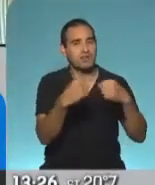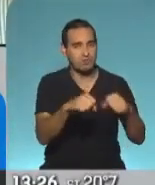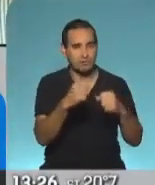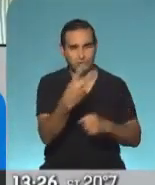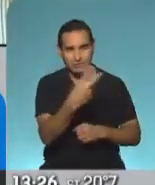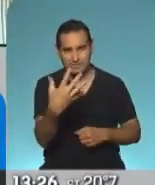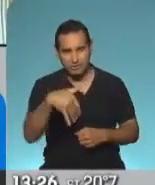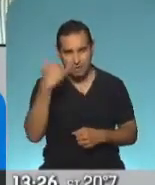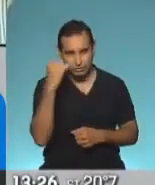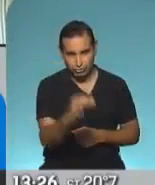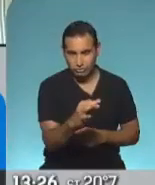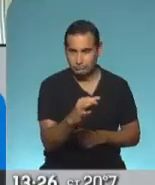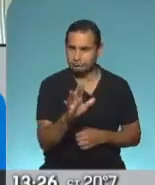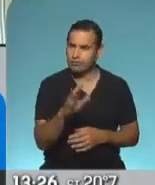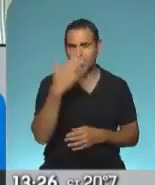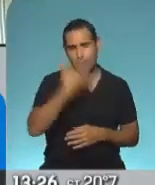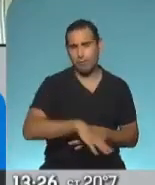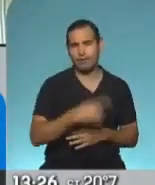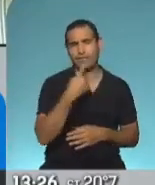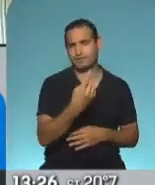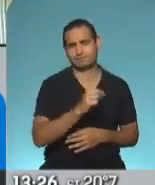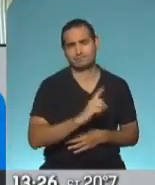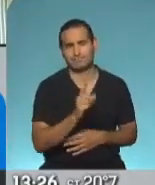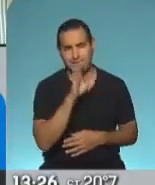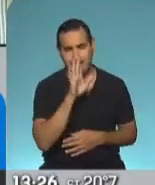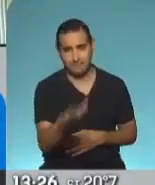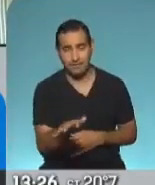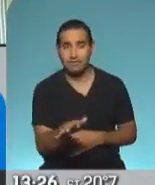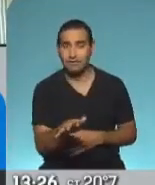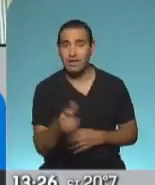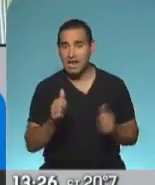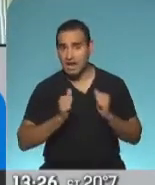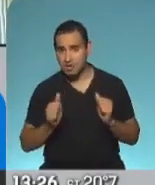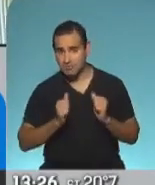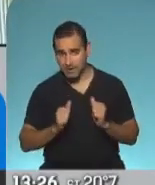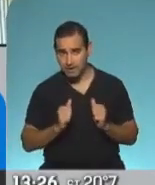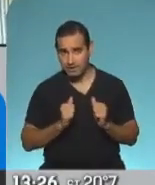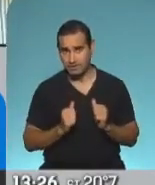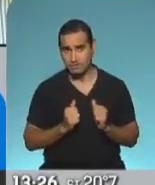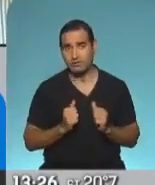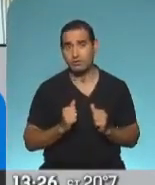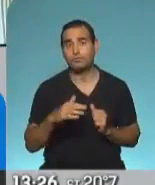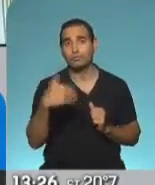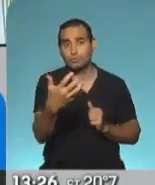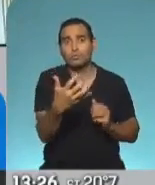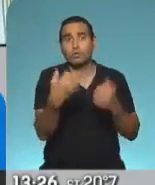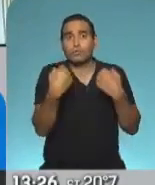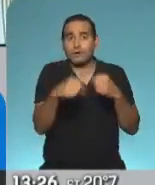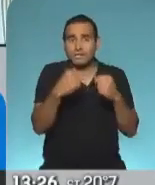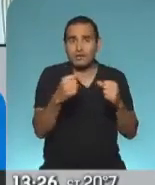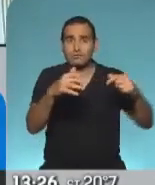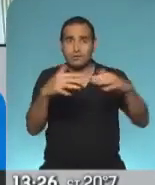que era el 25 de mayo, cosa que después quedó desestimada. ¿Hay que esperar o vamos a tener que esperar para que la pelota vuelva a